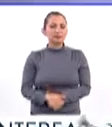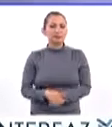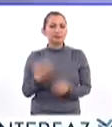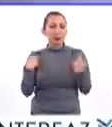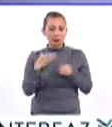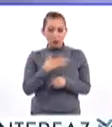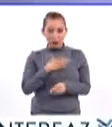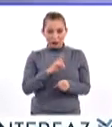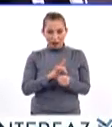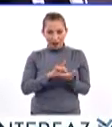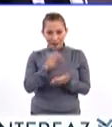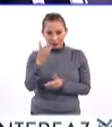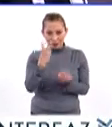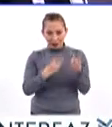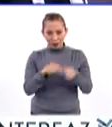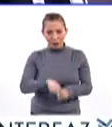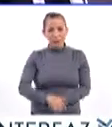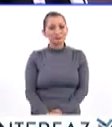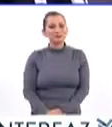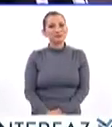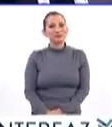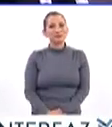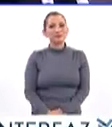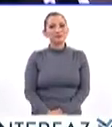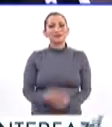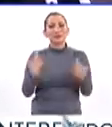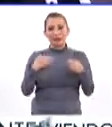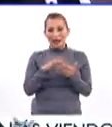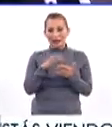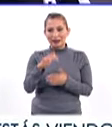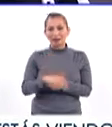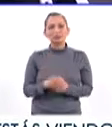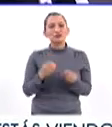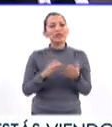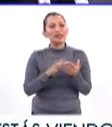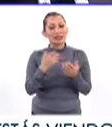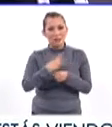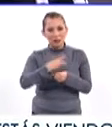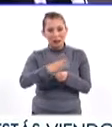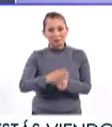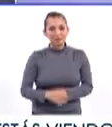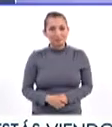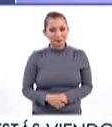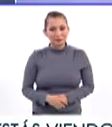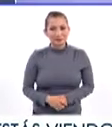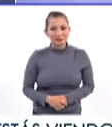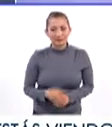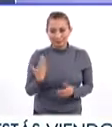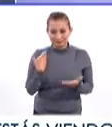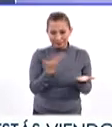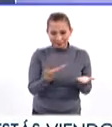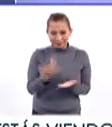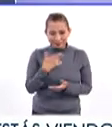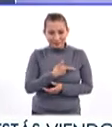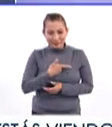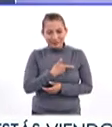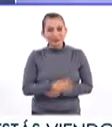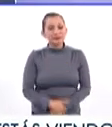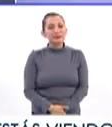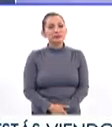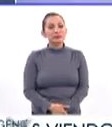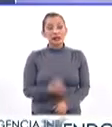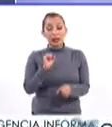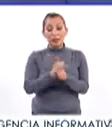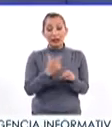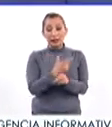Maestra, muy buenos días, muchas gracias por estar con nosotros hoy en Interfaz. Maestra, bienvenida, gracias. Muchas gracias por la invitación. Al contrario, esto es nuestro. Pues maestra, la